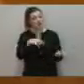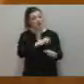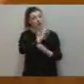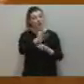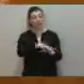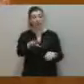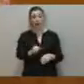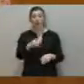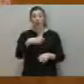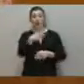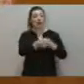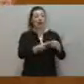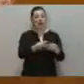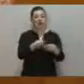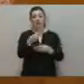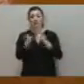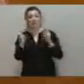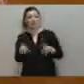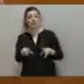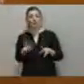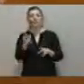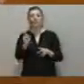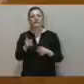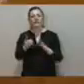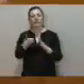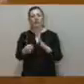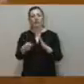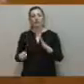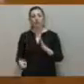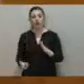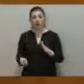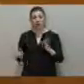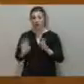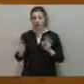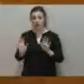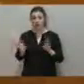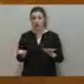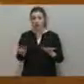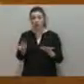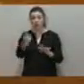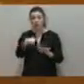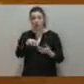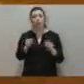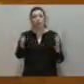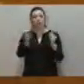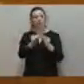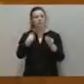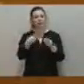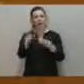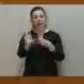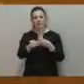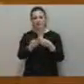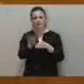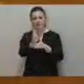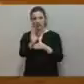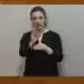deshacer, pero se quedaron solo en deshacer. Es por ello que compartimos completamente la enmienda presentada por